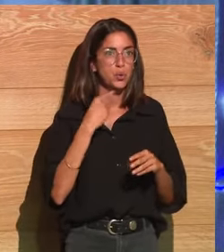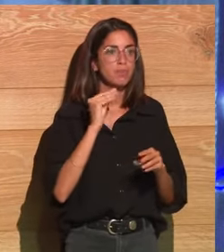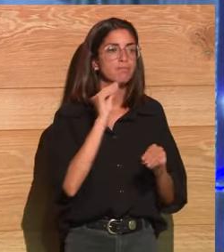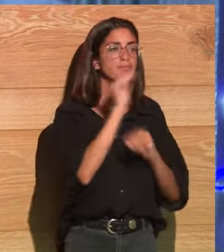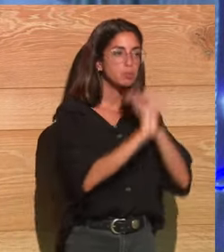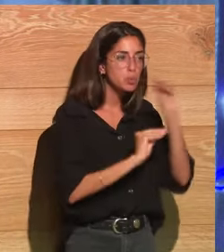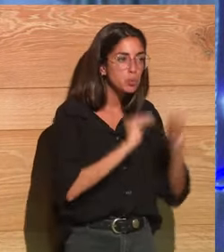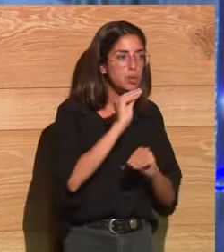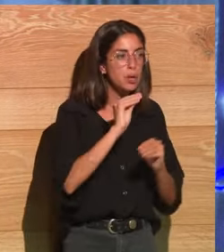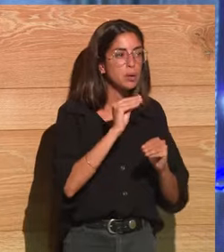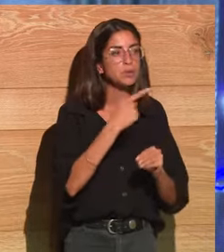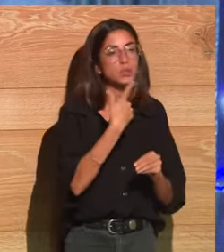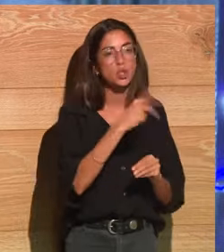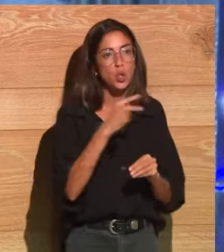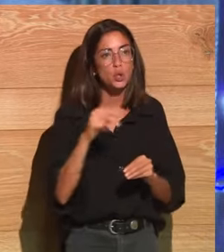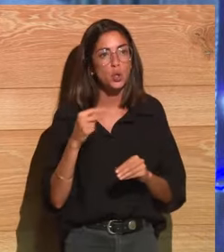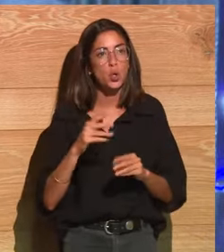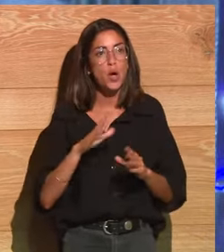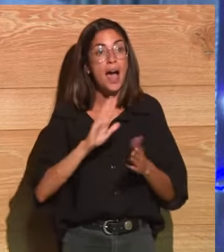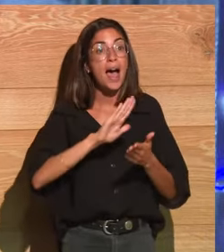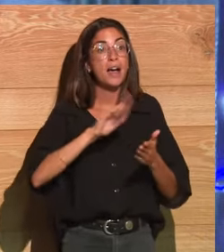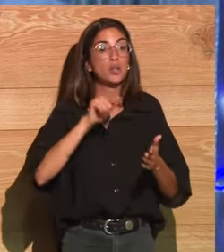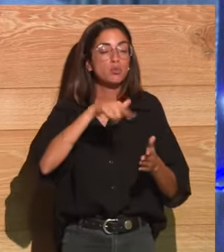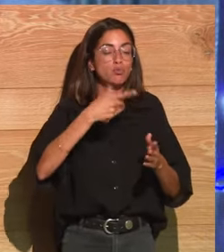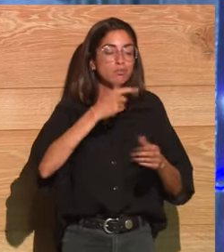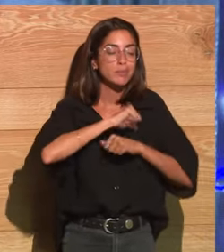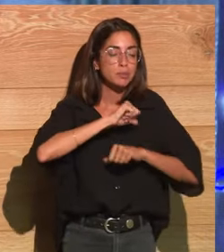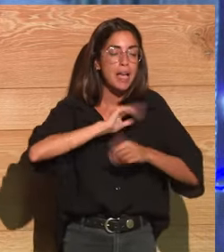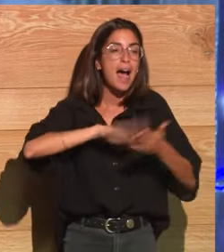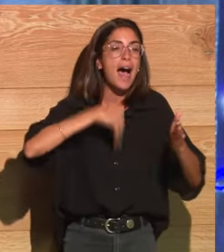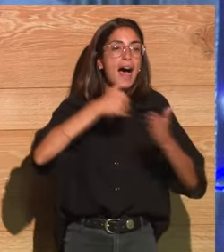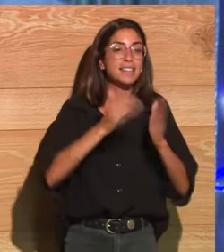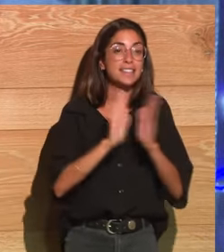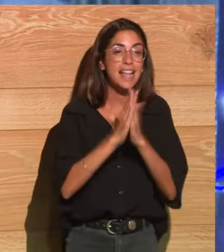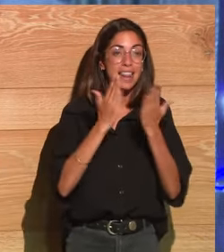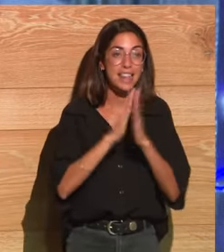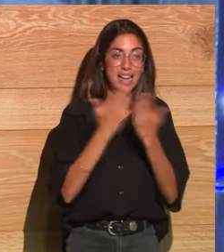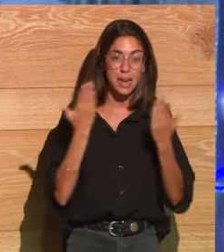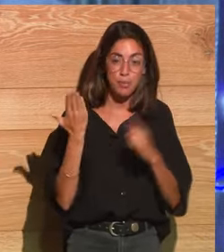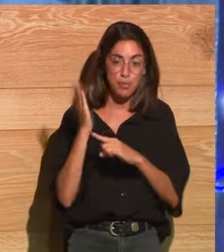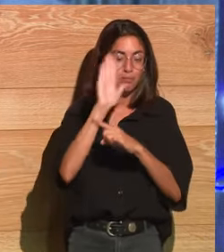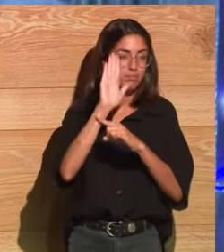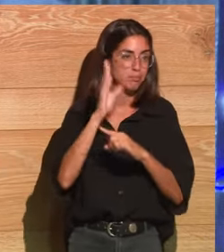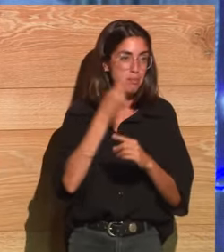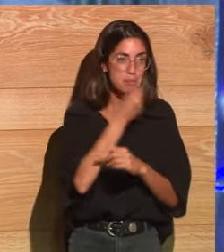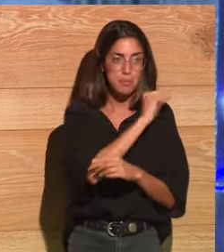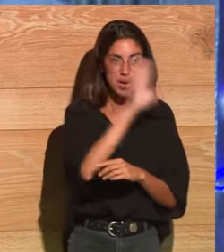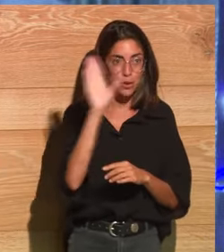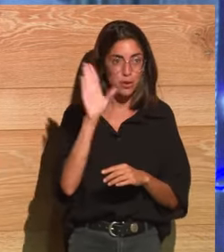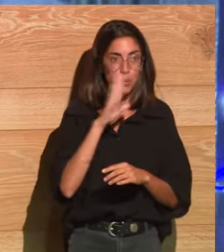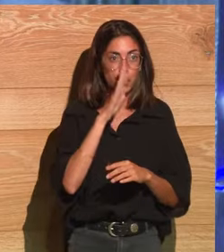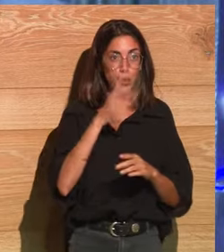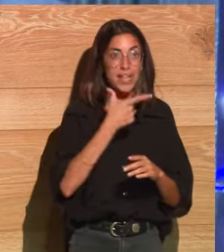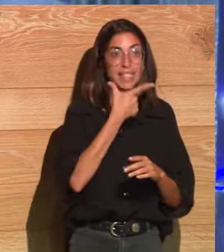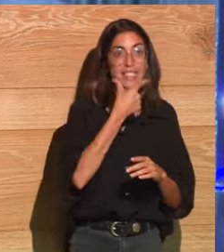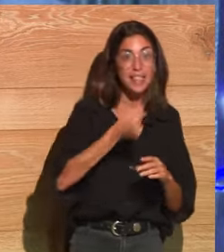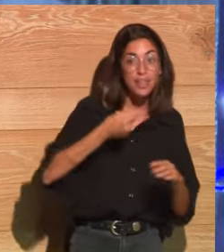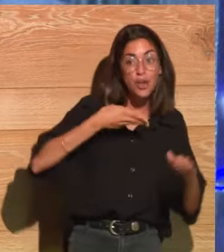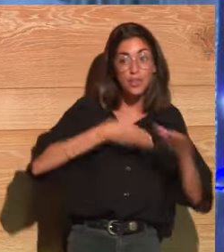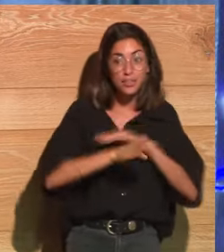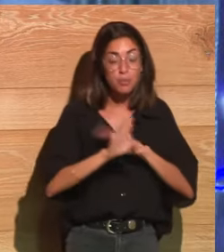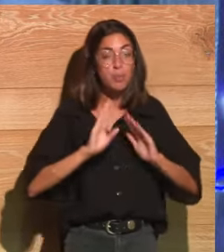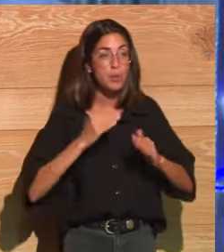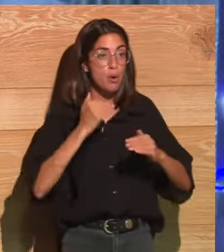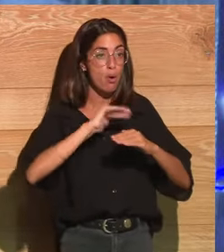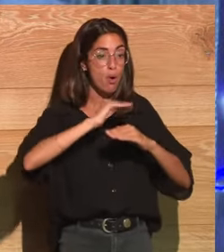veces y has tardado, te has esperado mucho tiempo hasta hacer el libro. ¿Por qué? Es sencillo y accesible, pero tiene muchas